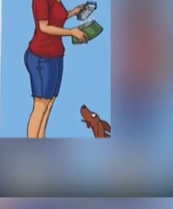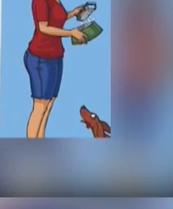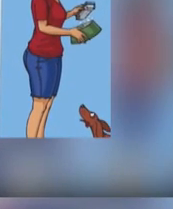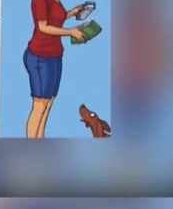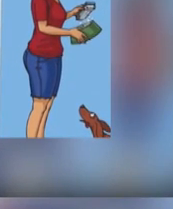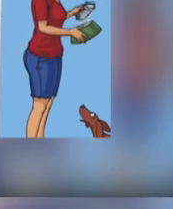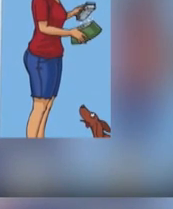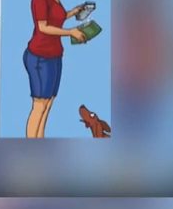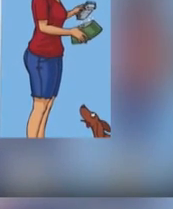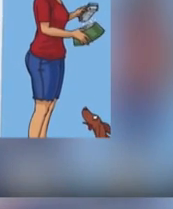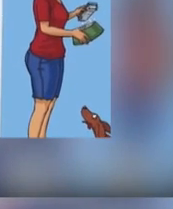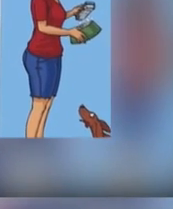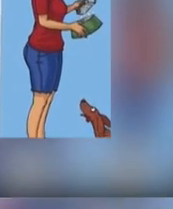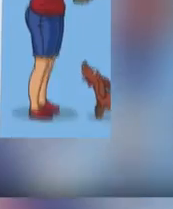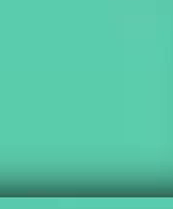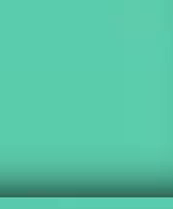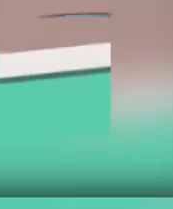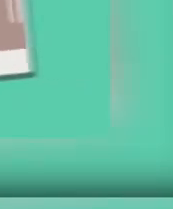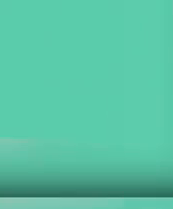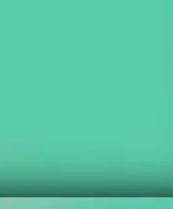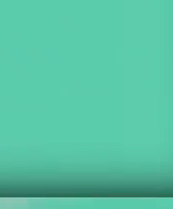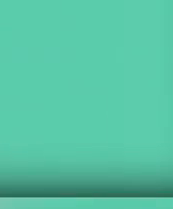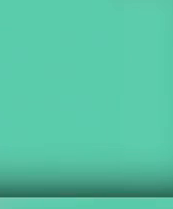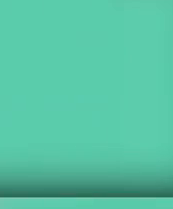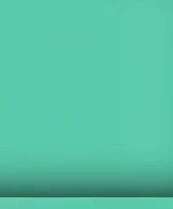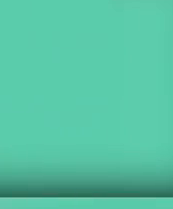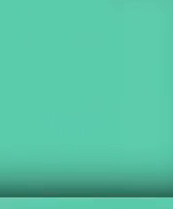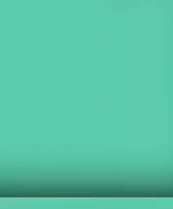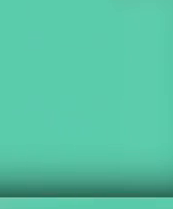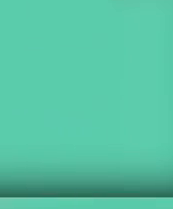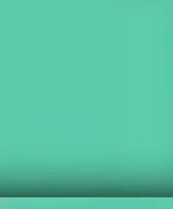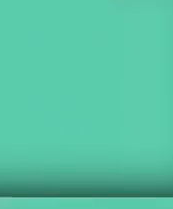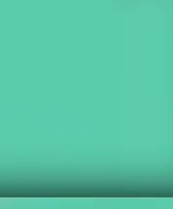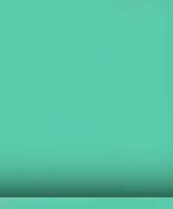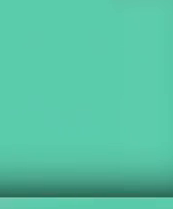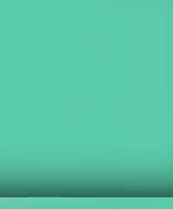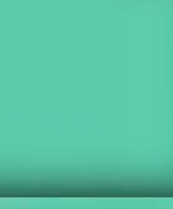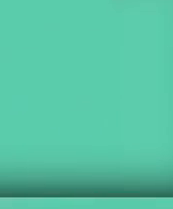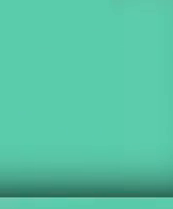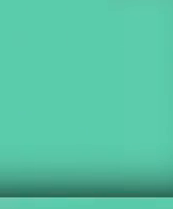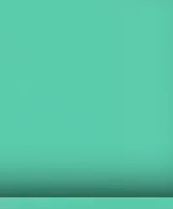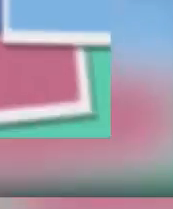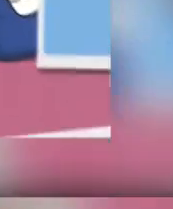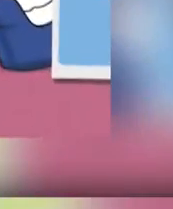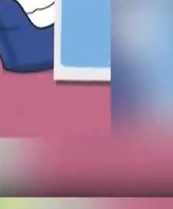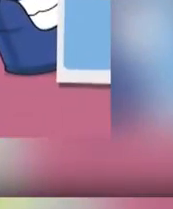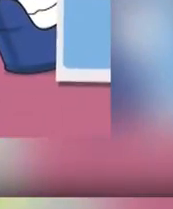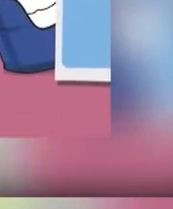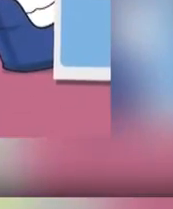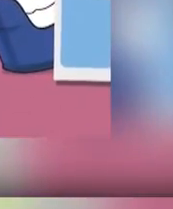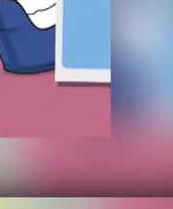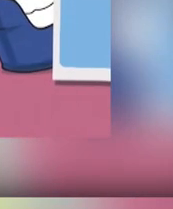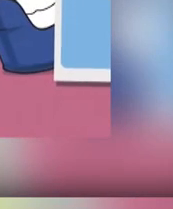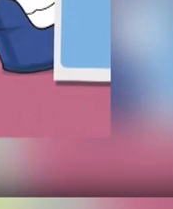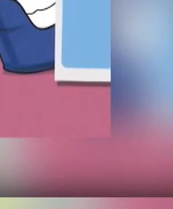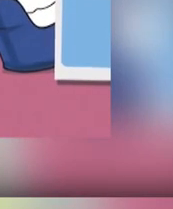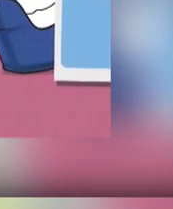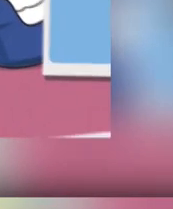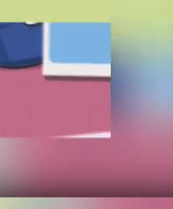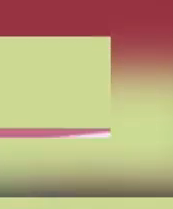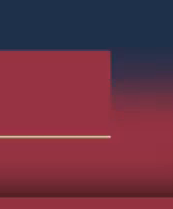interior de los tanques bajos de arriba hacia abajo. Busca una tapa adecuada. La solución está en